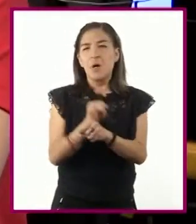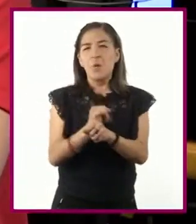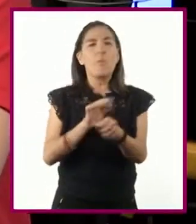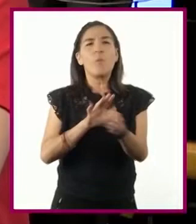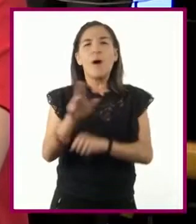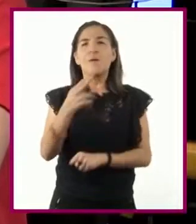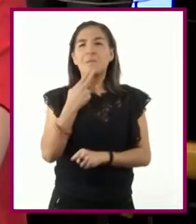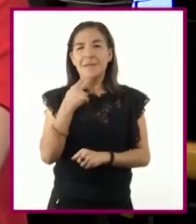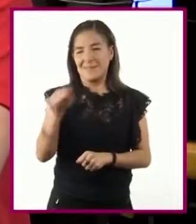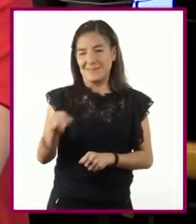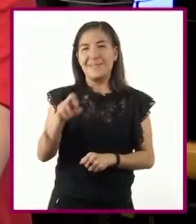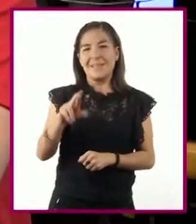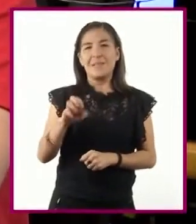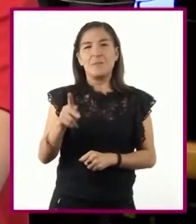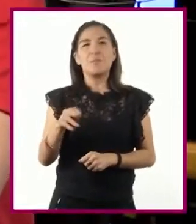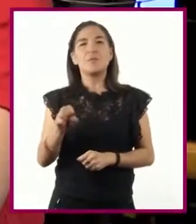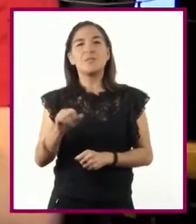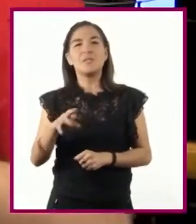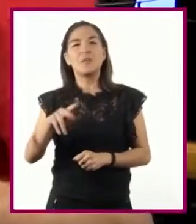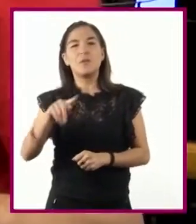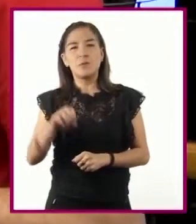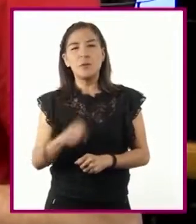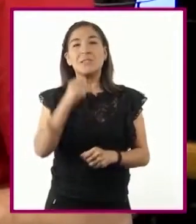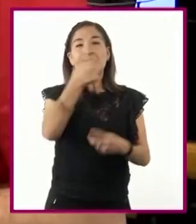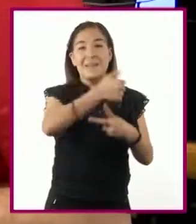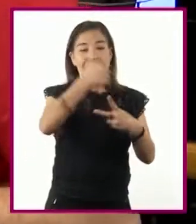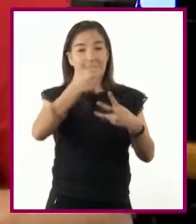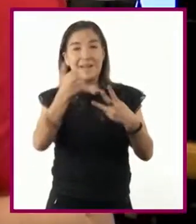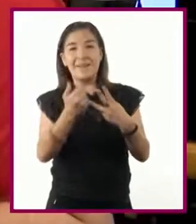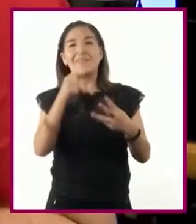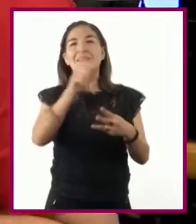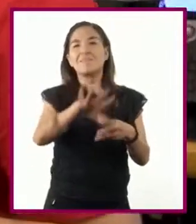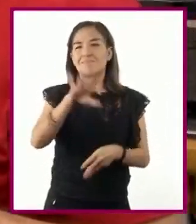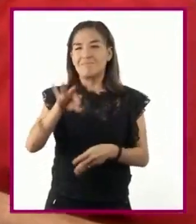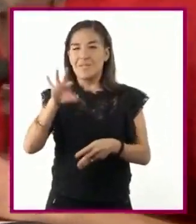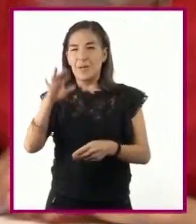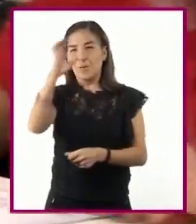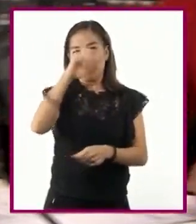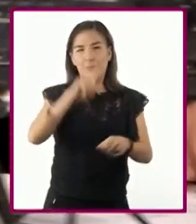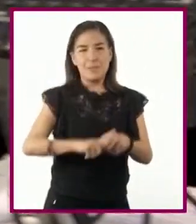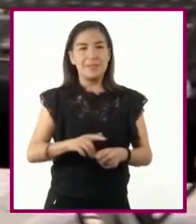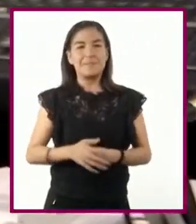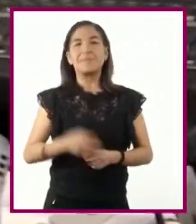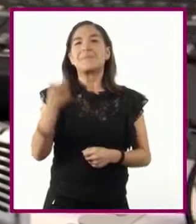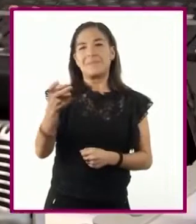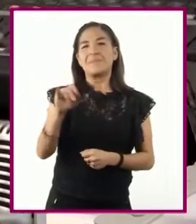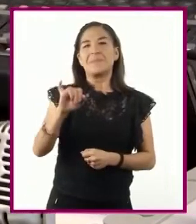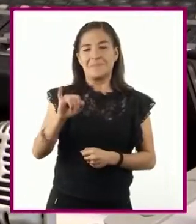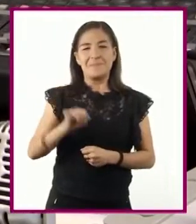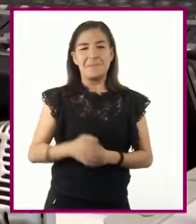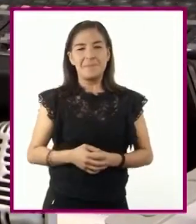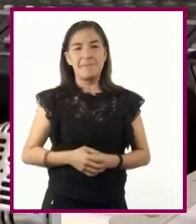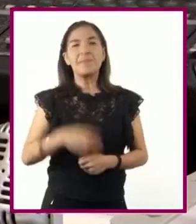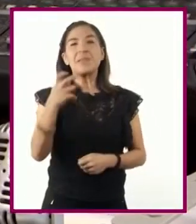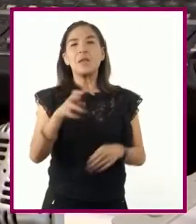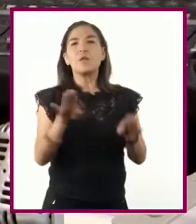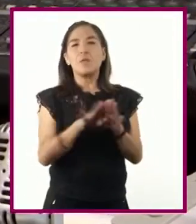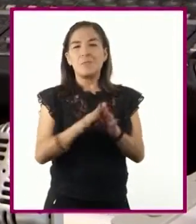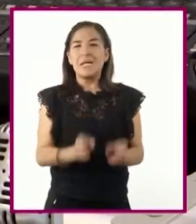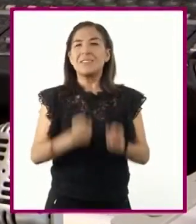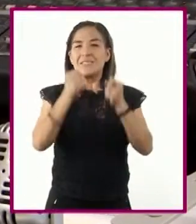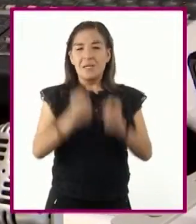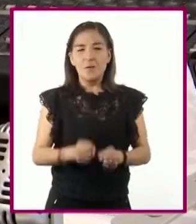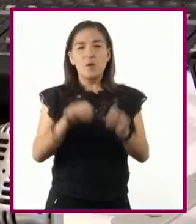a repositorios de cada una de las 3 culturas que seleccioné. Así es. Son sitios muy seguros